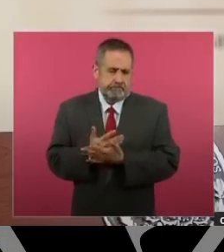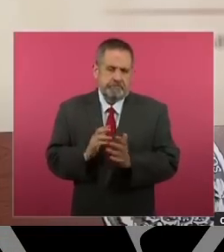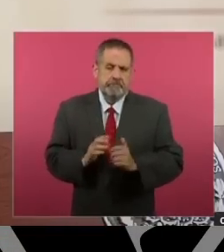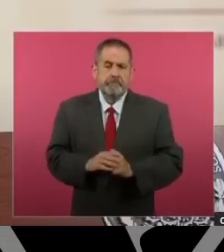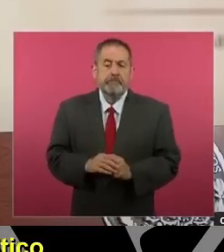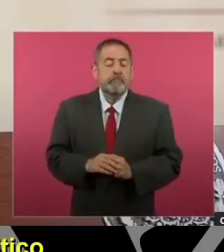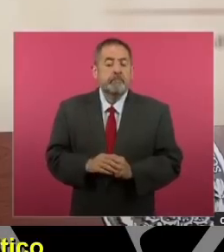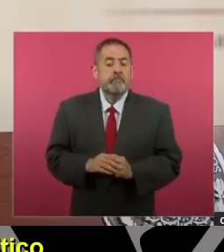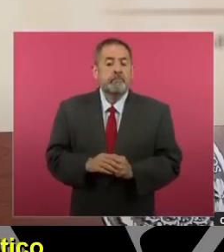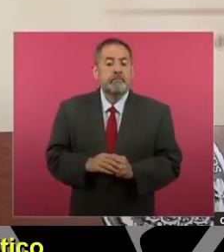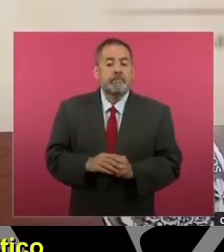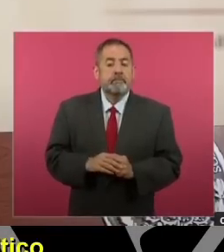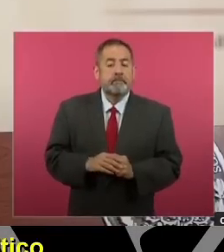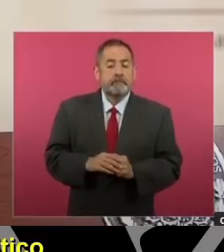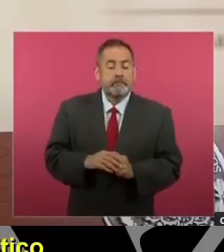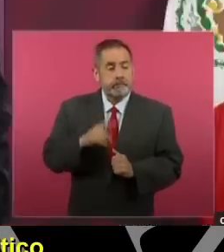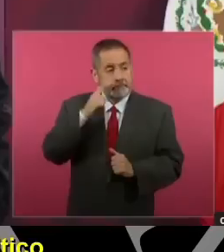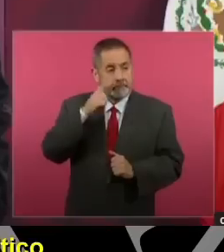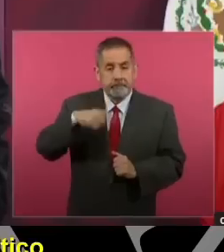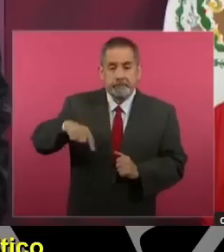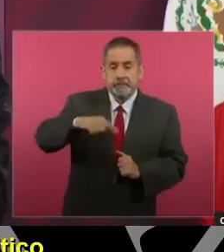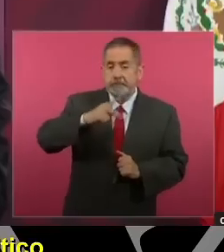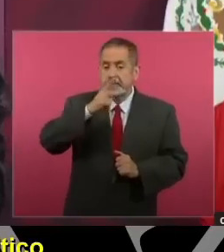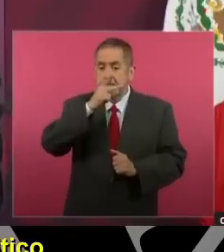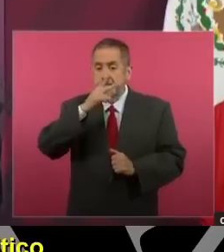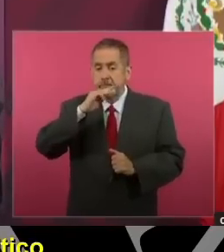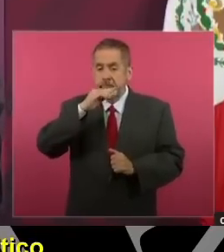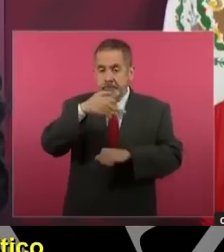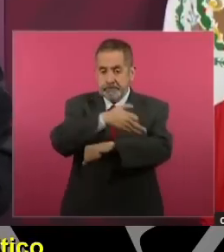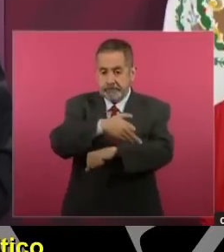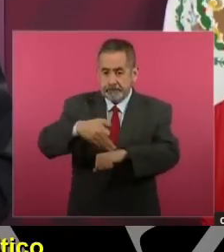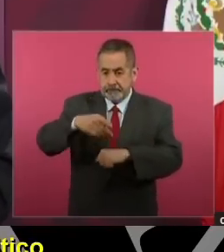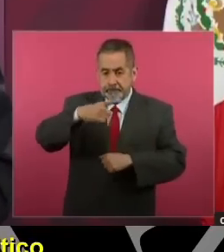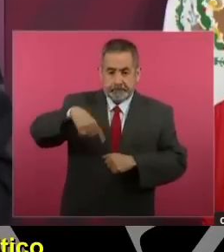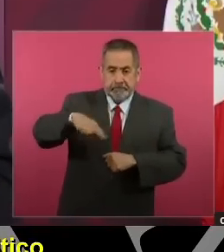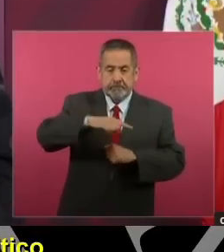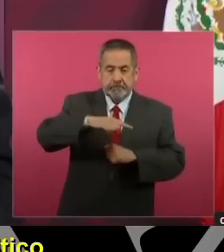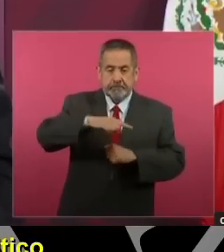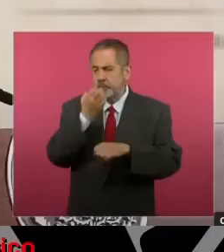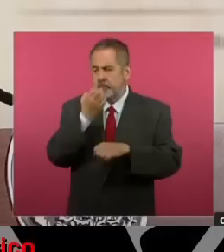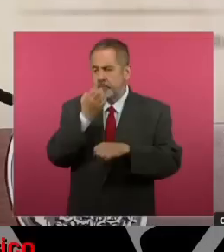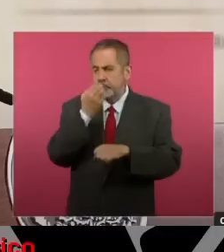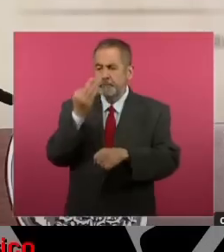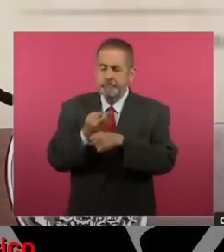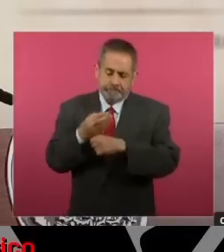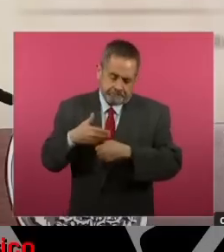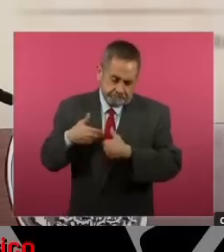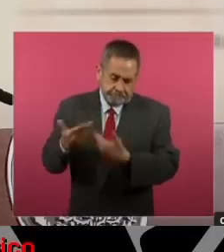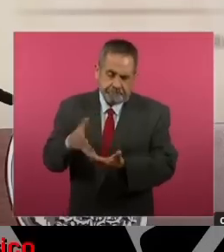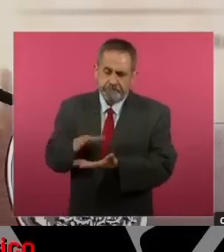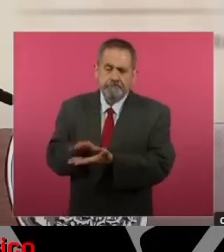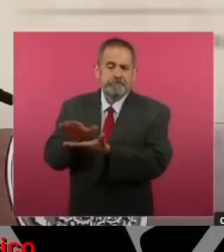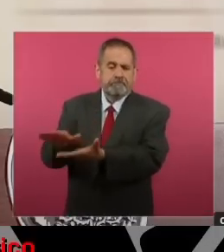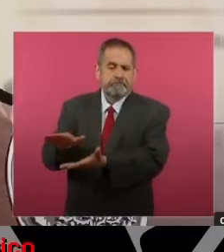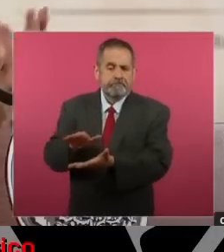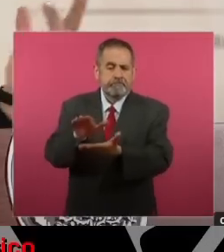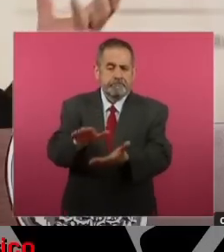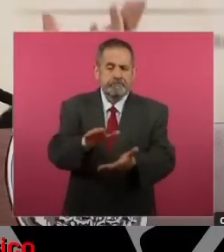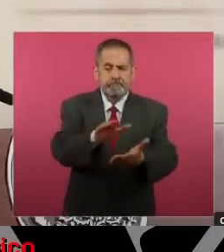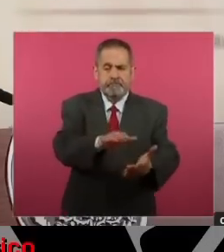vamos a a que los padres de familia participen es que